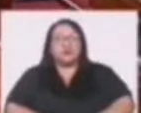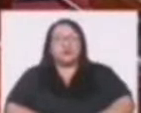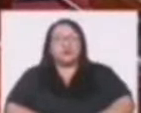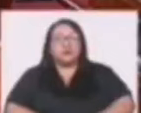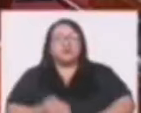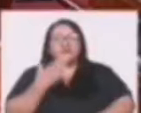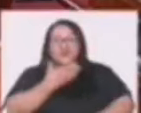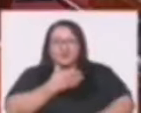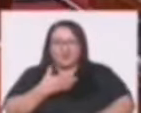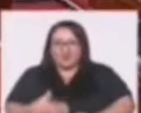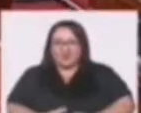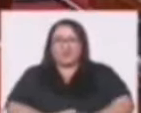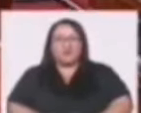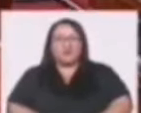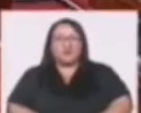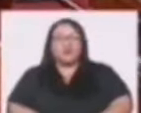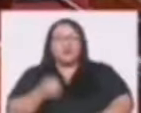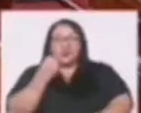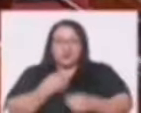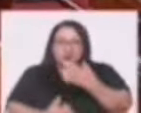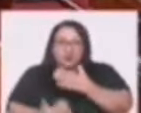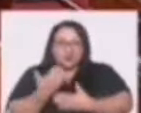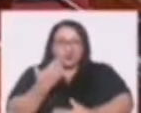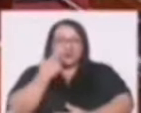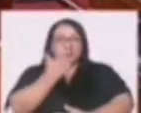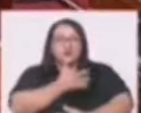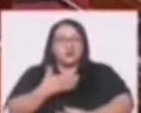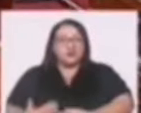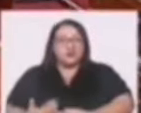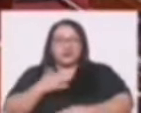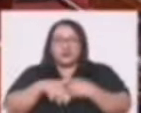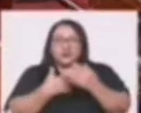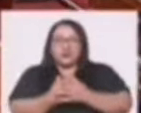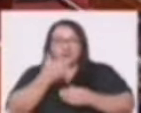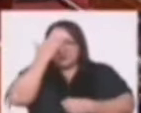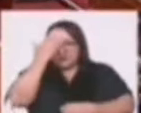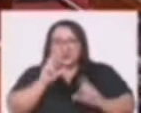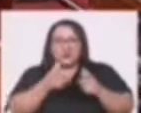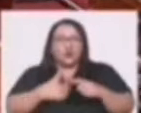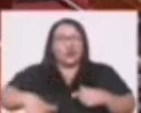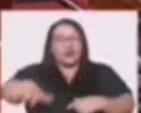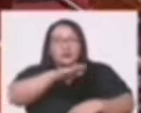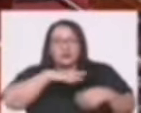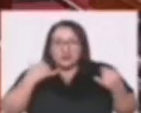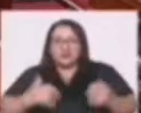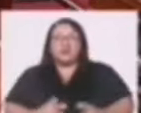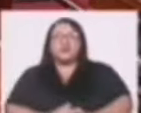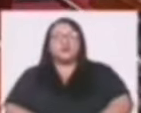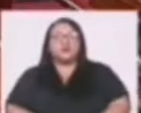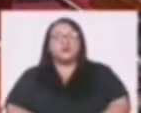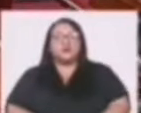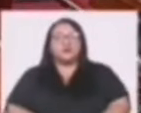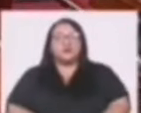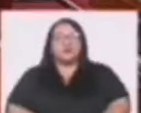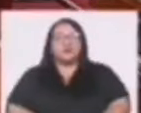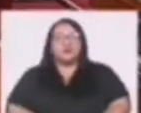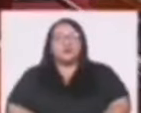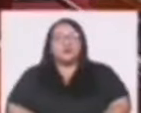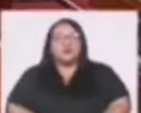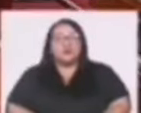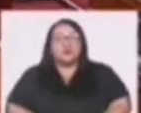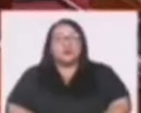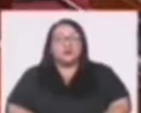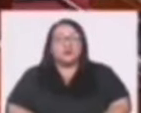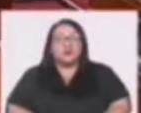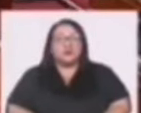Muchas gracias, señor presidente. Buenos días, señor presidente, y por su intermedio saludo a mis colegas que se encuentran en el hemiciclo. Luego